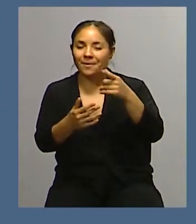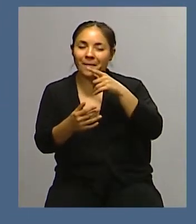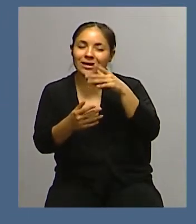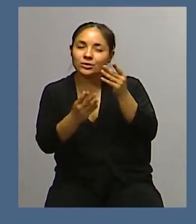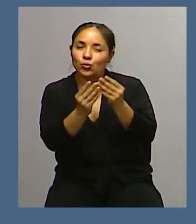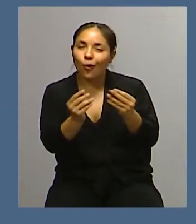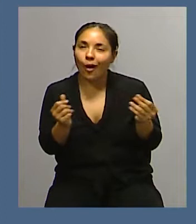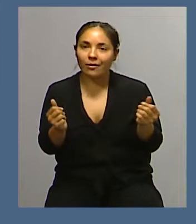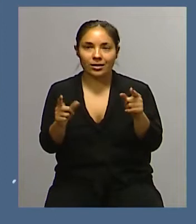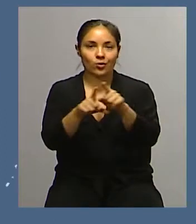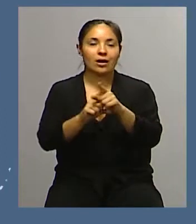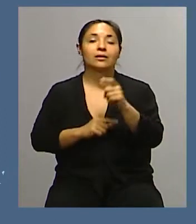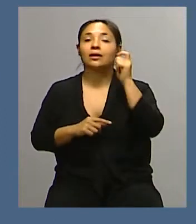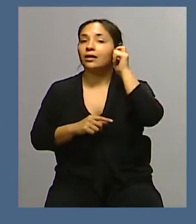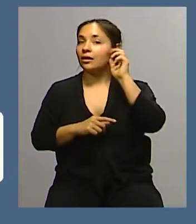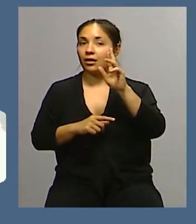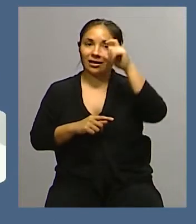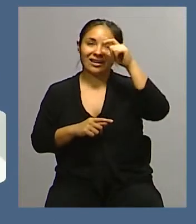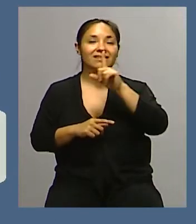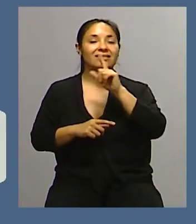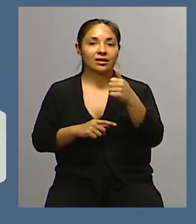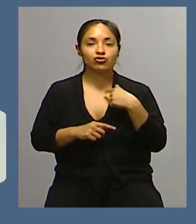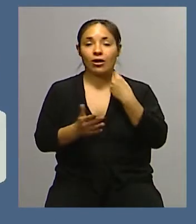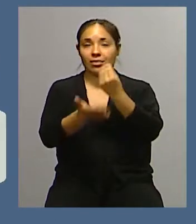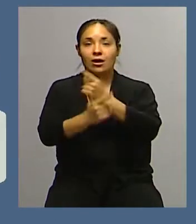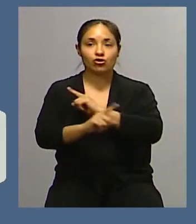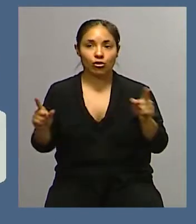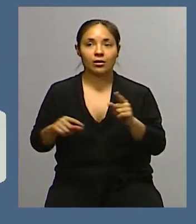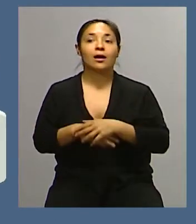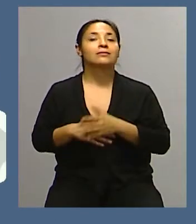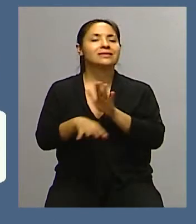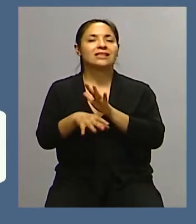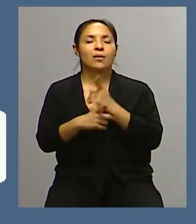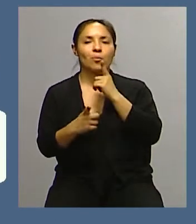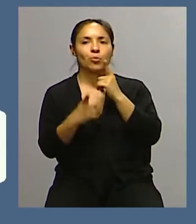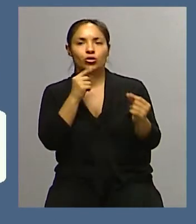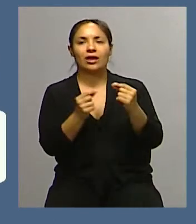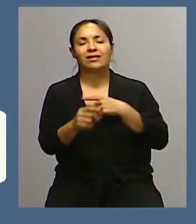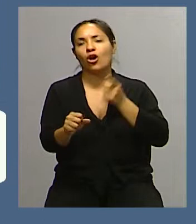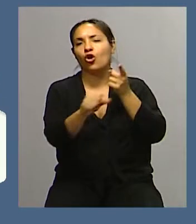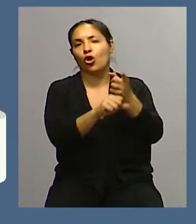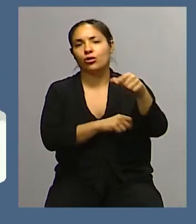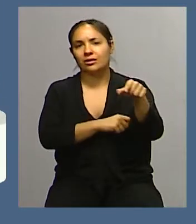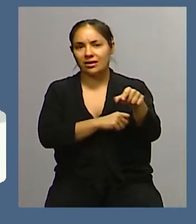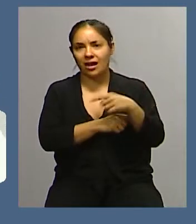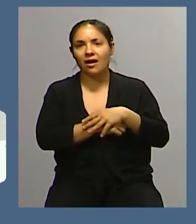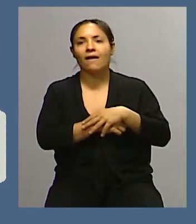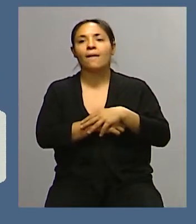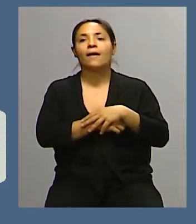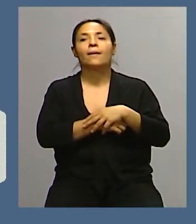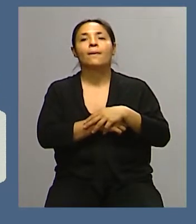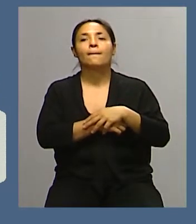Bueno, Greta en esta edición dijo no voy a estar porque también es una manera de manifestarse en contra de tal vez la poca movilidad, no vamos a